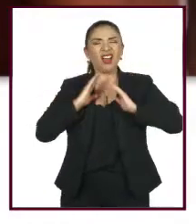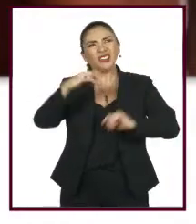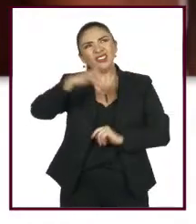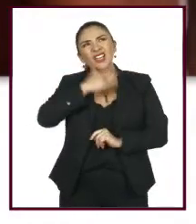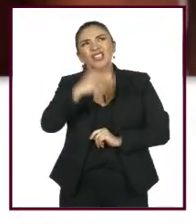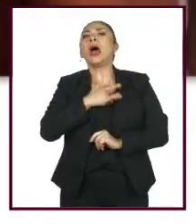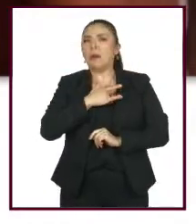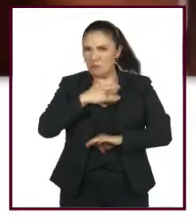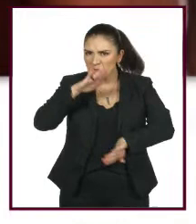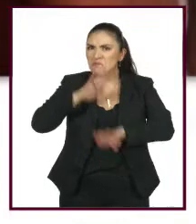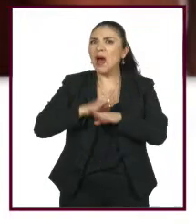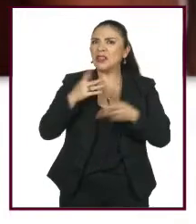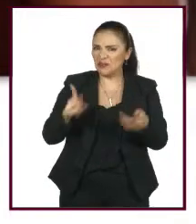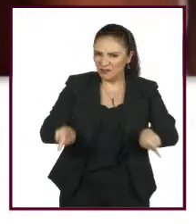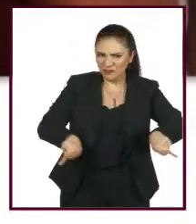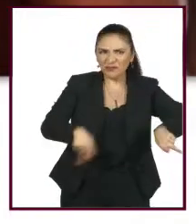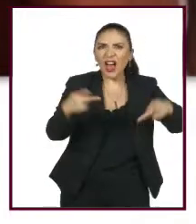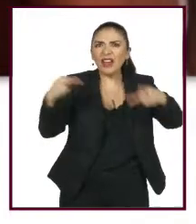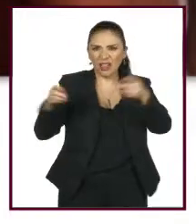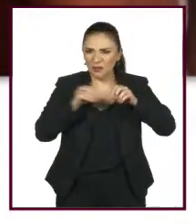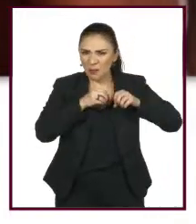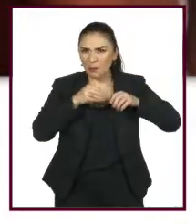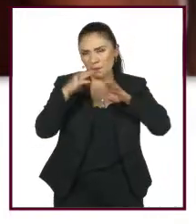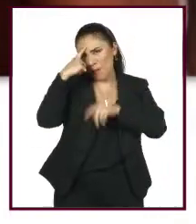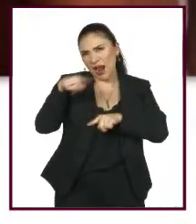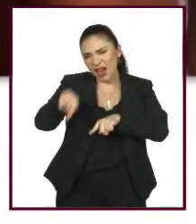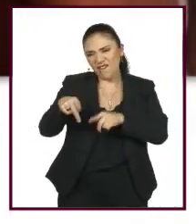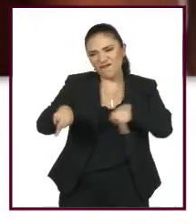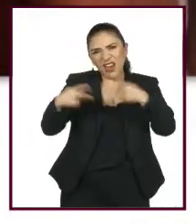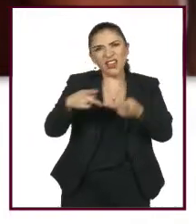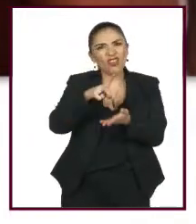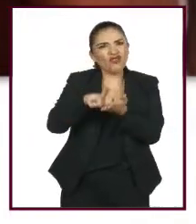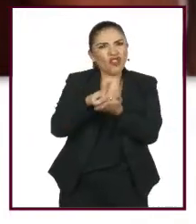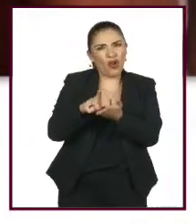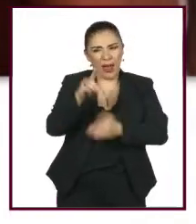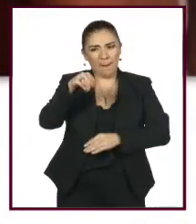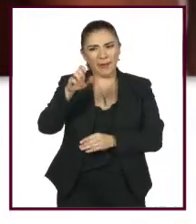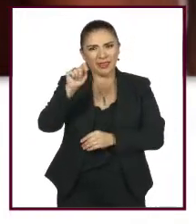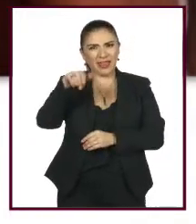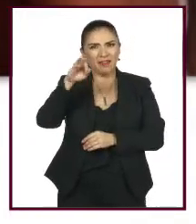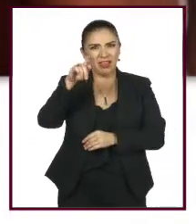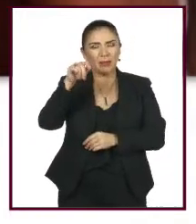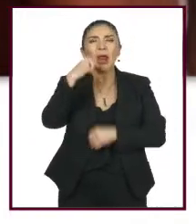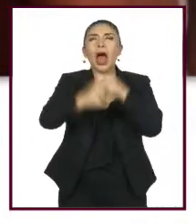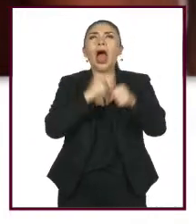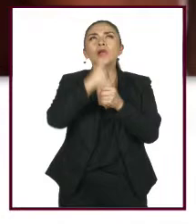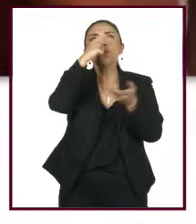mercado y inició la primera epidemia de la metanfetamina en 1945 a